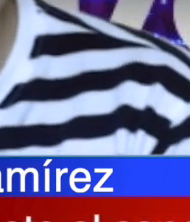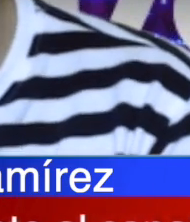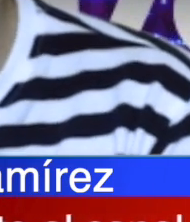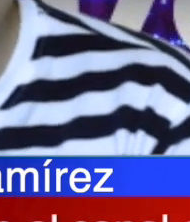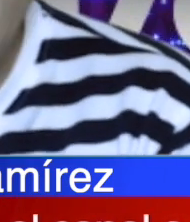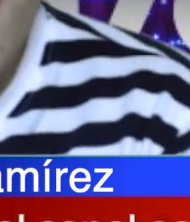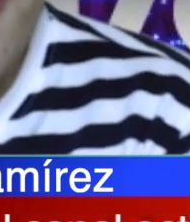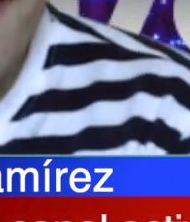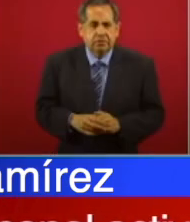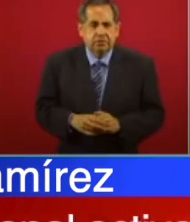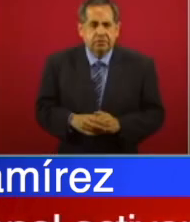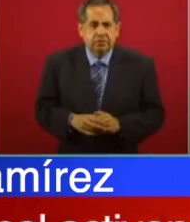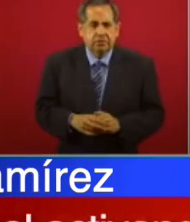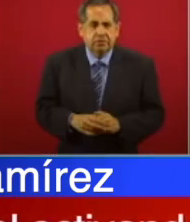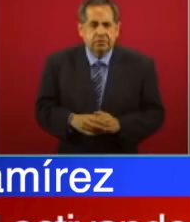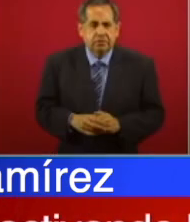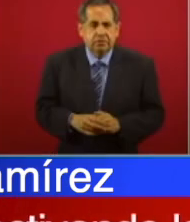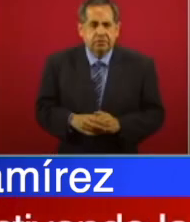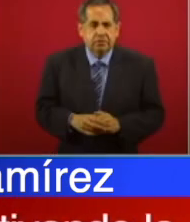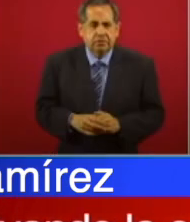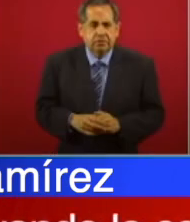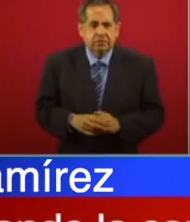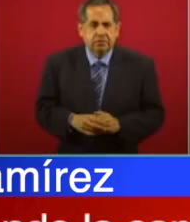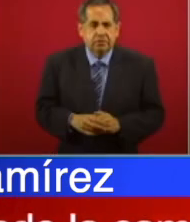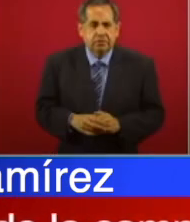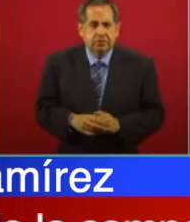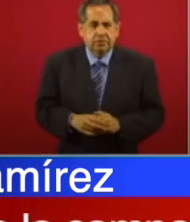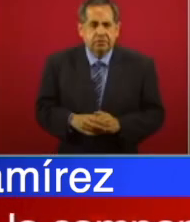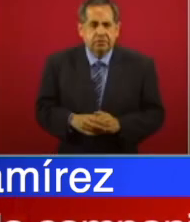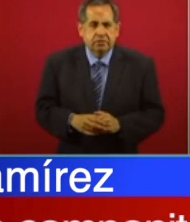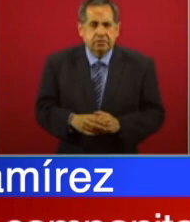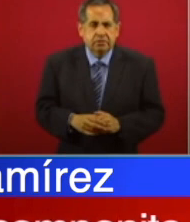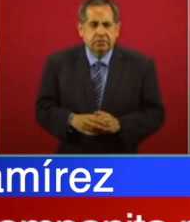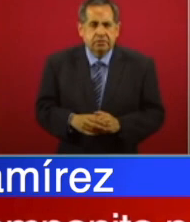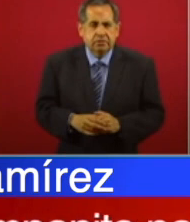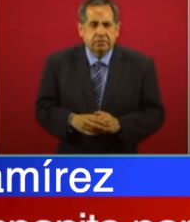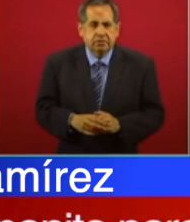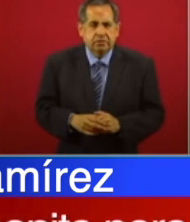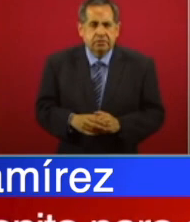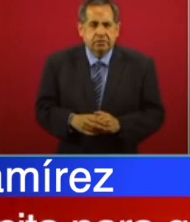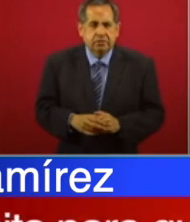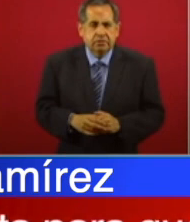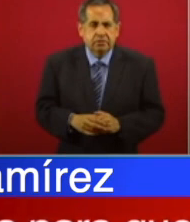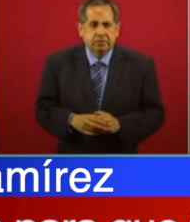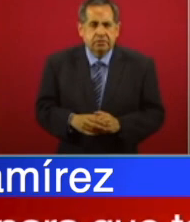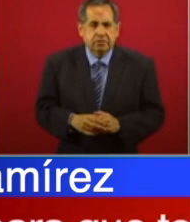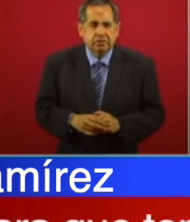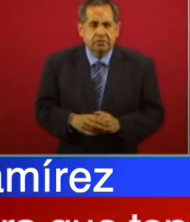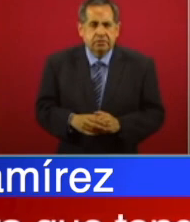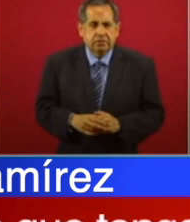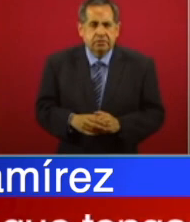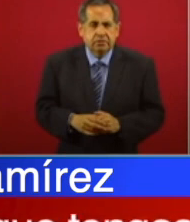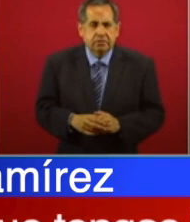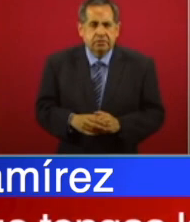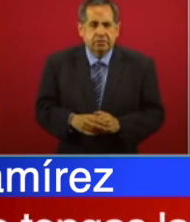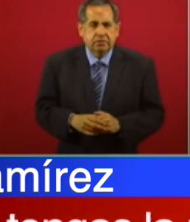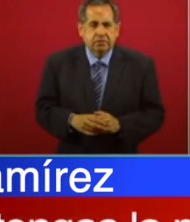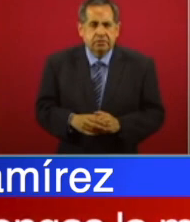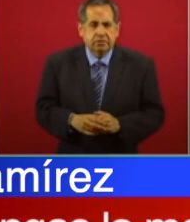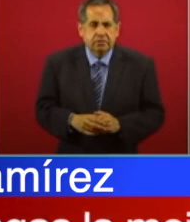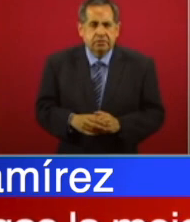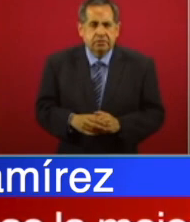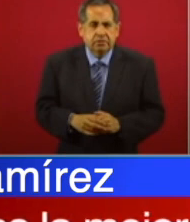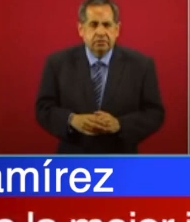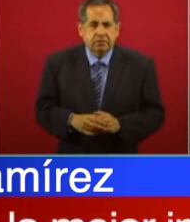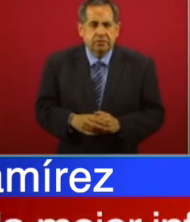a la información. Es que familia, esta nota es insólita, es inédita. Apenas en la mañanera del día